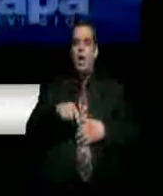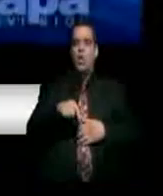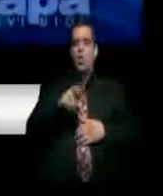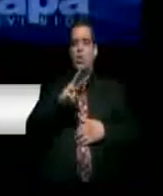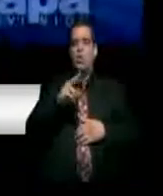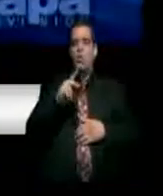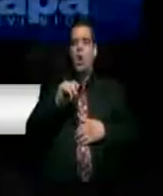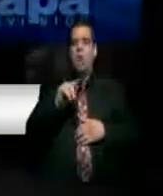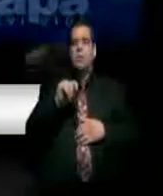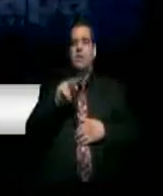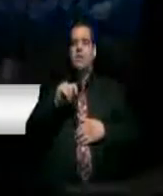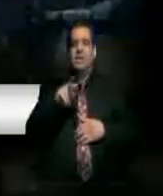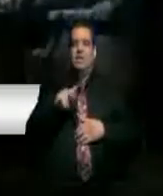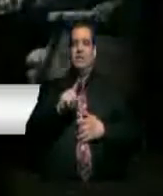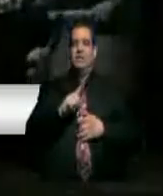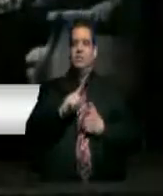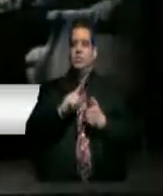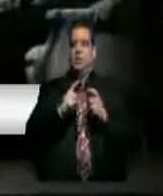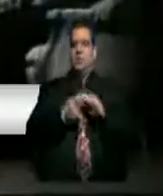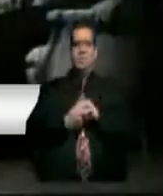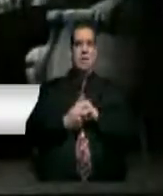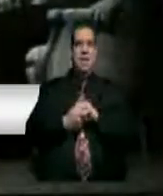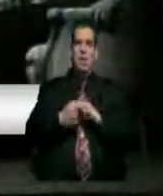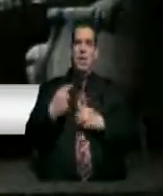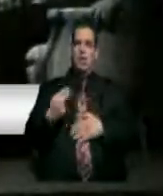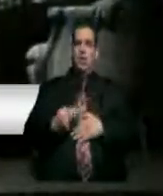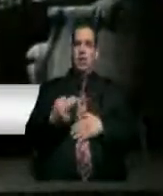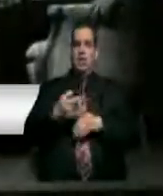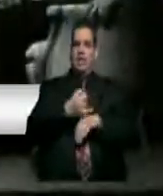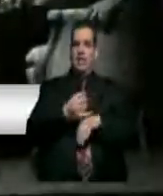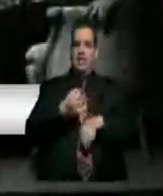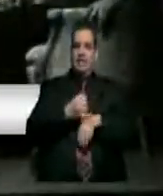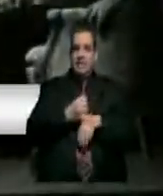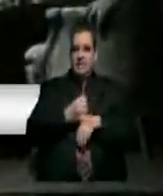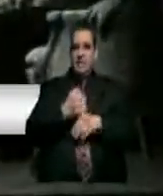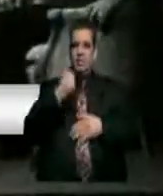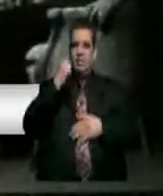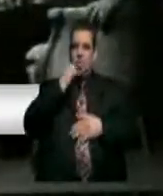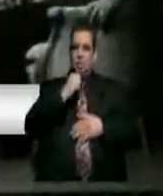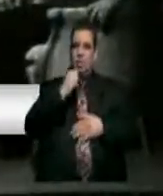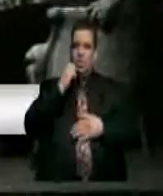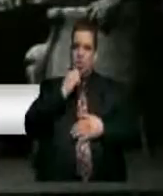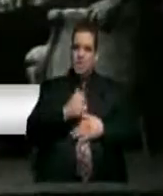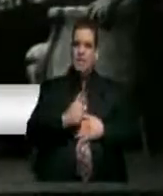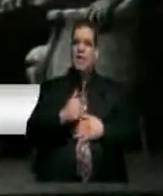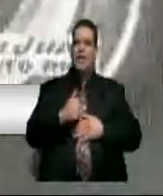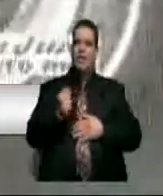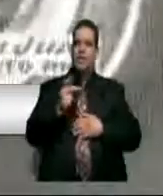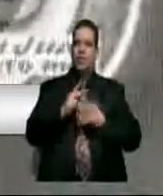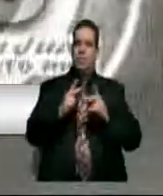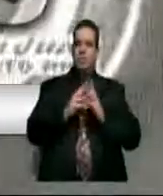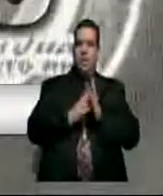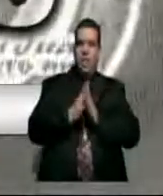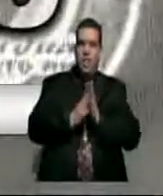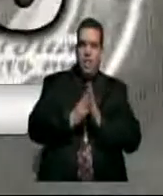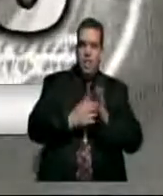Guapa Televisión cambiaron la historia de la isla con sus emisiones diarias que cautivaban a todos.